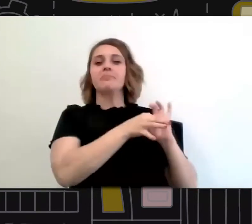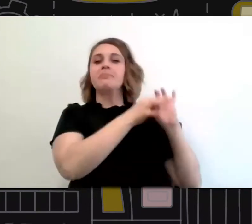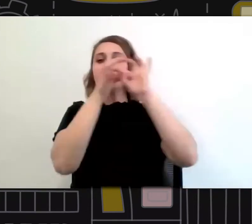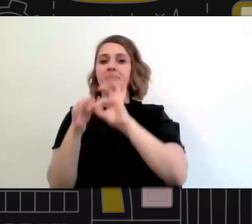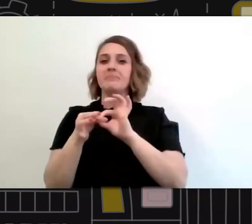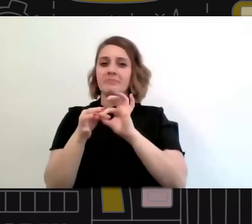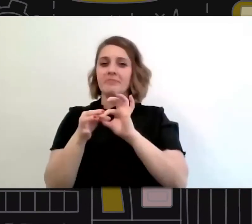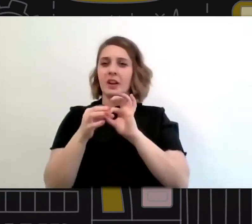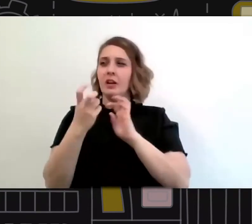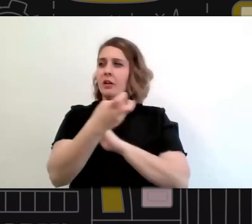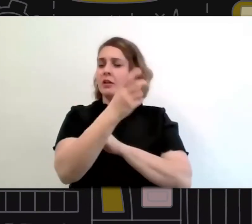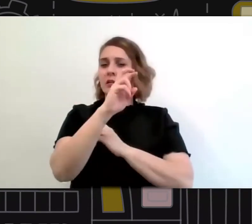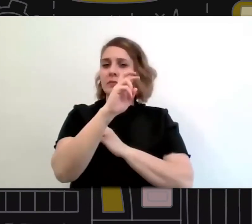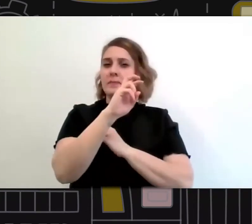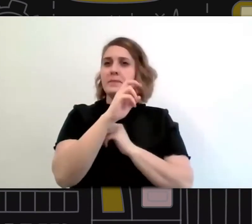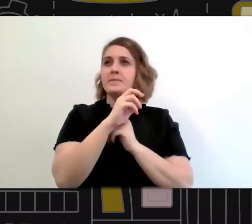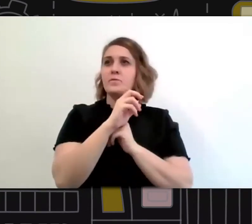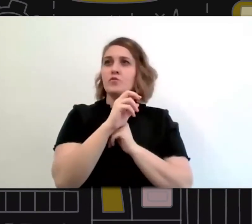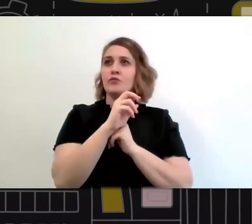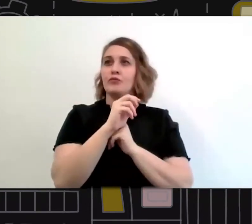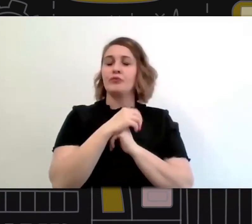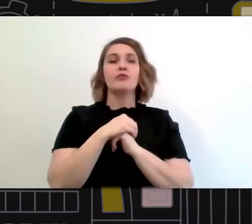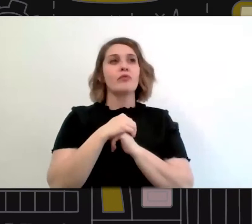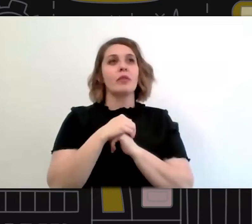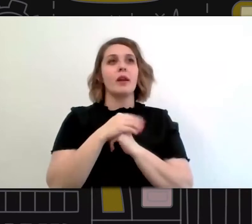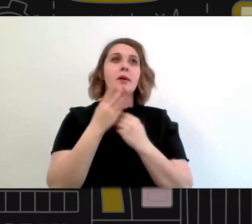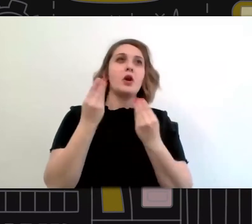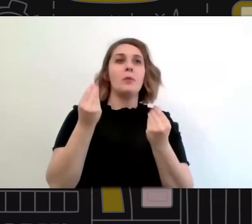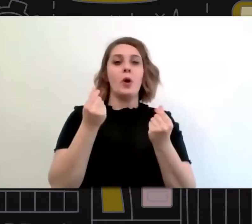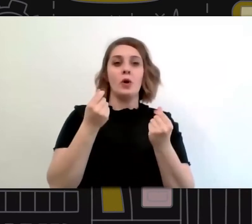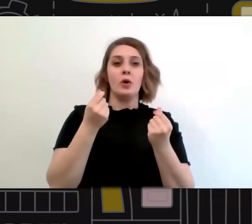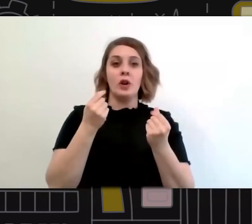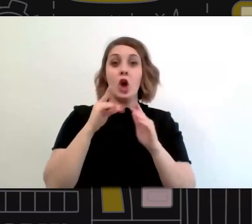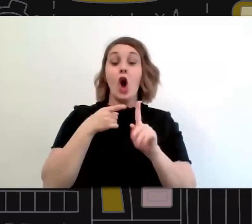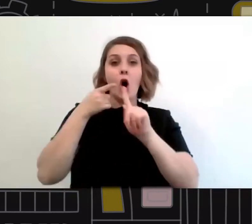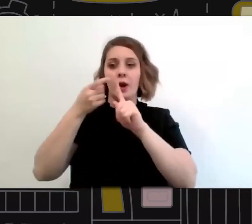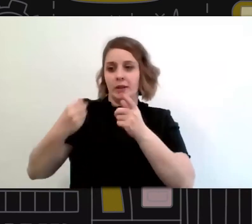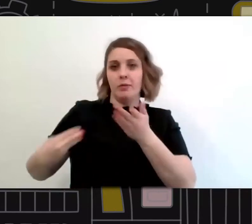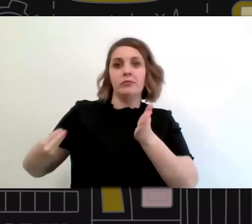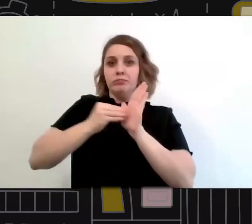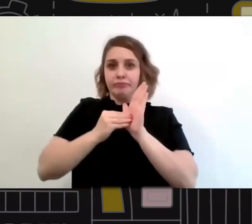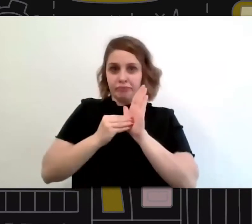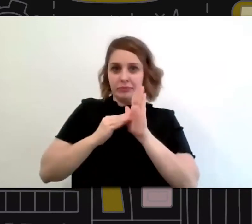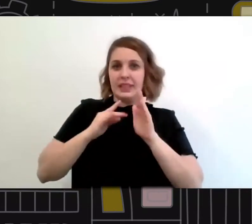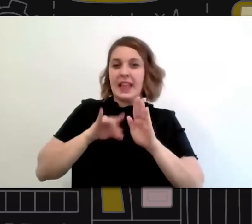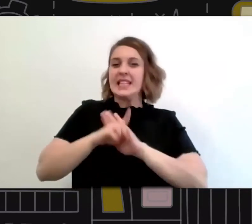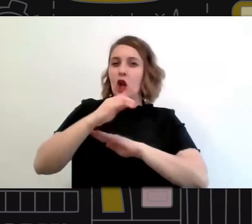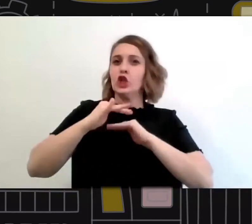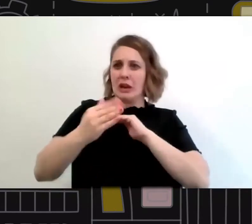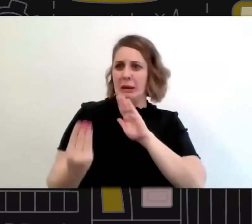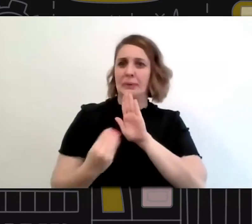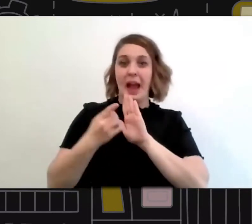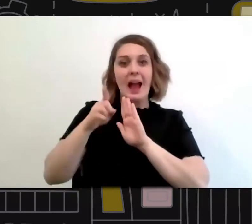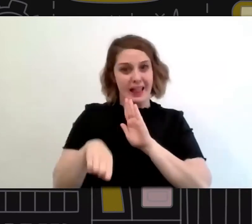con muchos otros de los que están dispuestos en esos objetivos de desarrollo sostenible. Pero, ¿qué